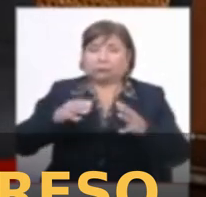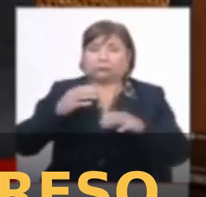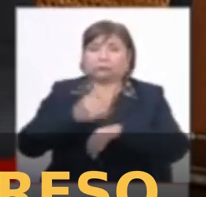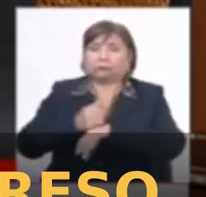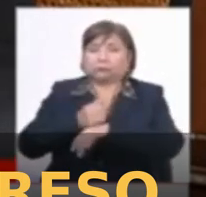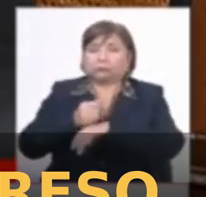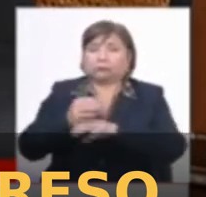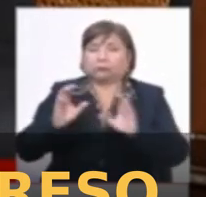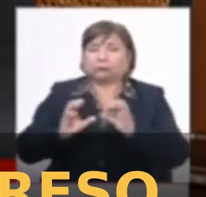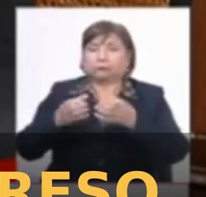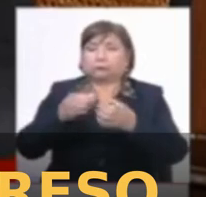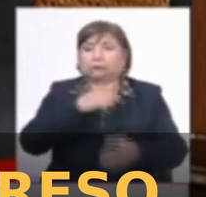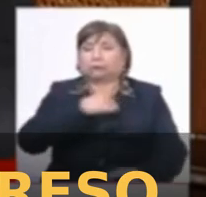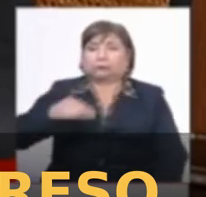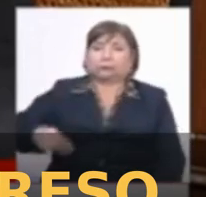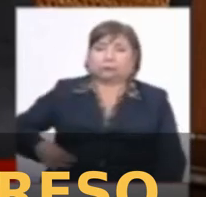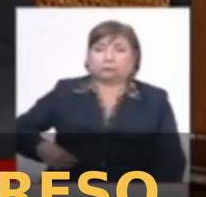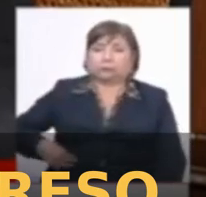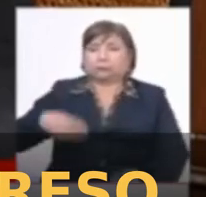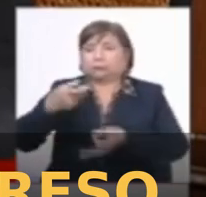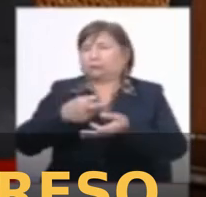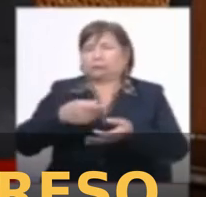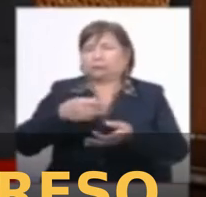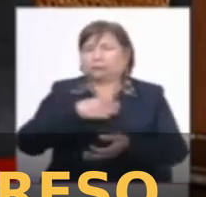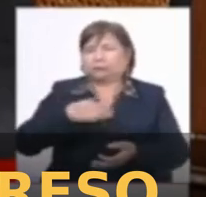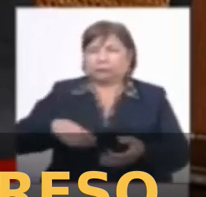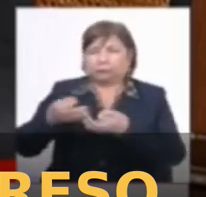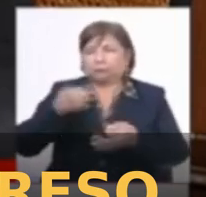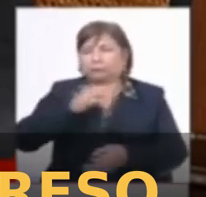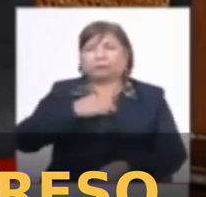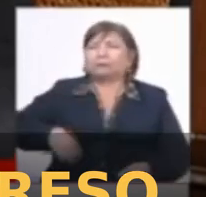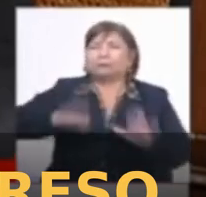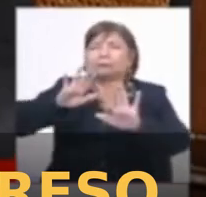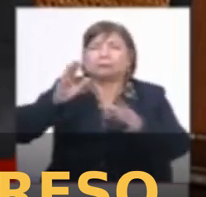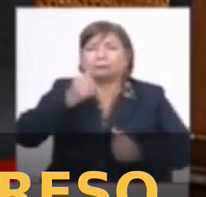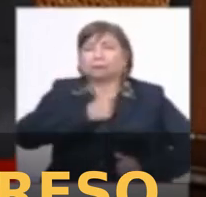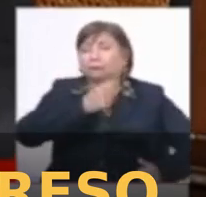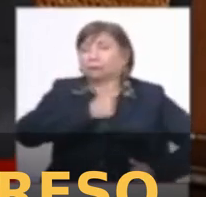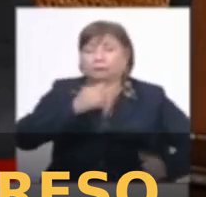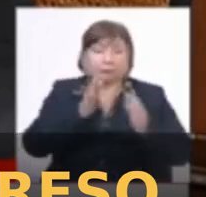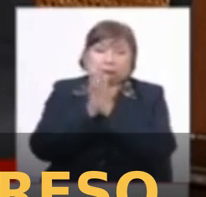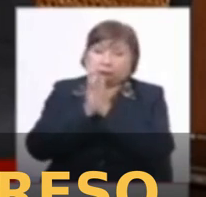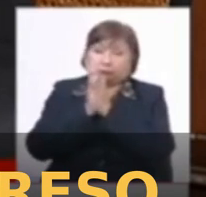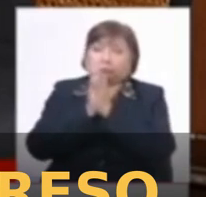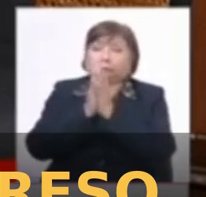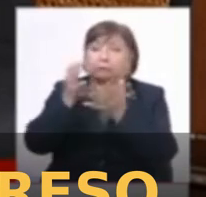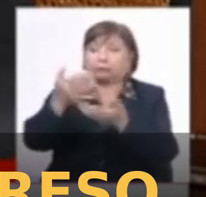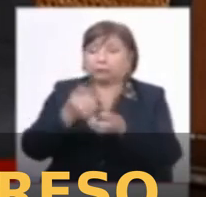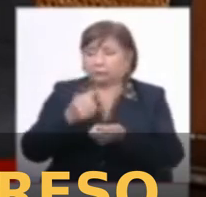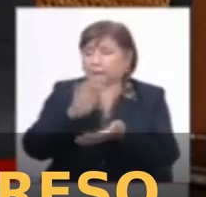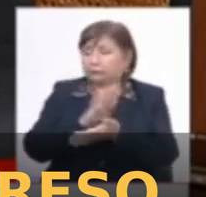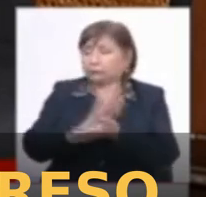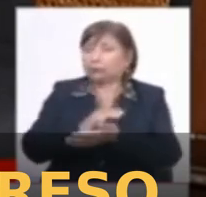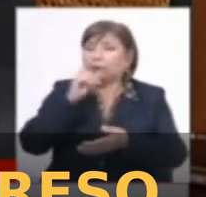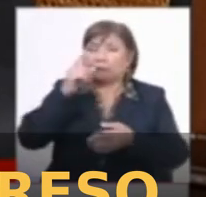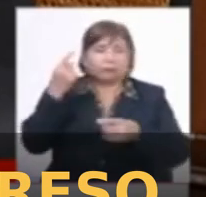comisión del Ministerio de Defensa. ¿Me puedes hacer el favor de recogerlo? Esa ha sido